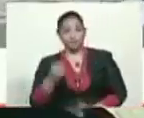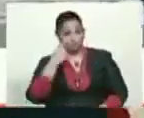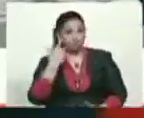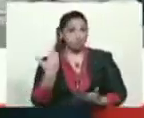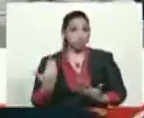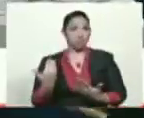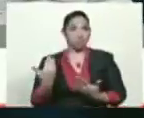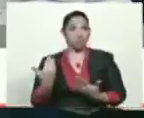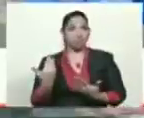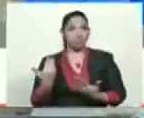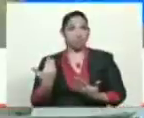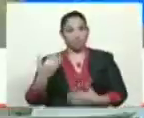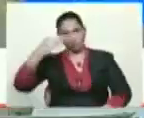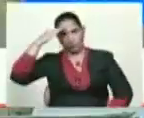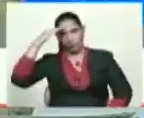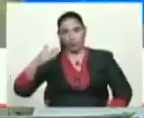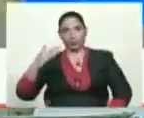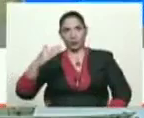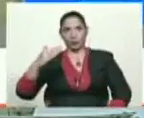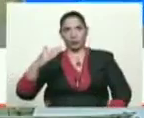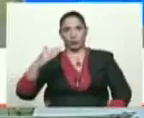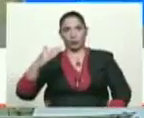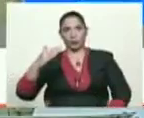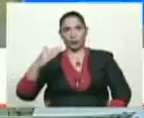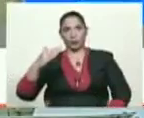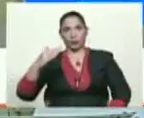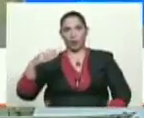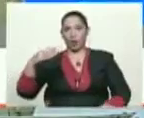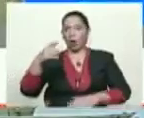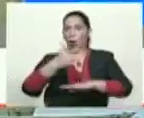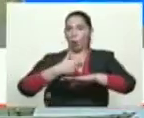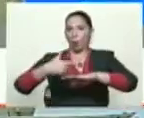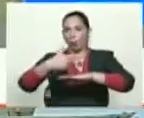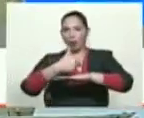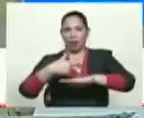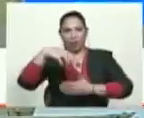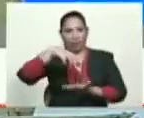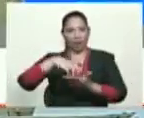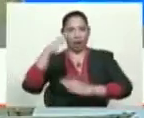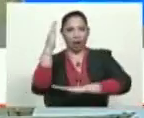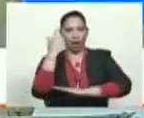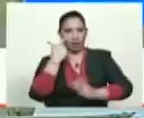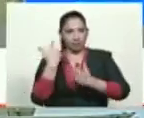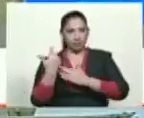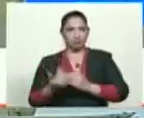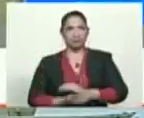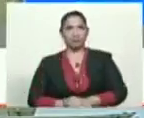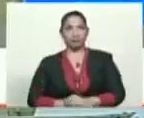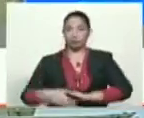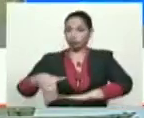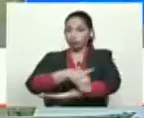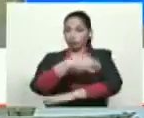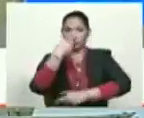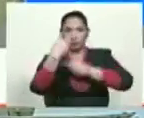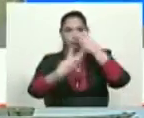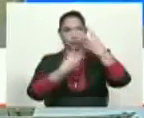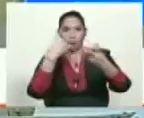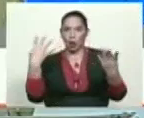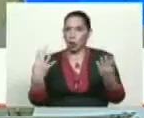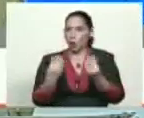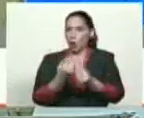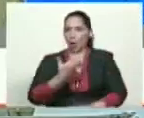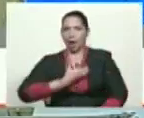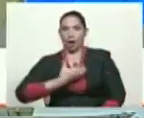a la almirante en jefa gobernadora del estado lara en la calle junto al